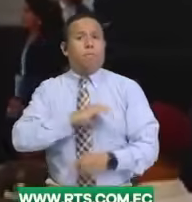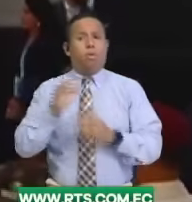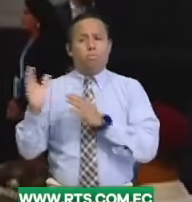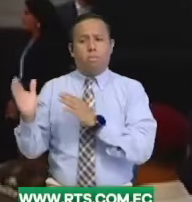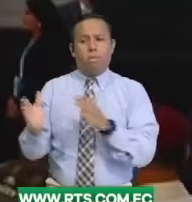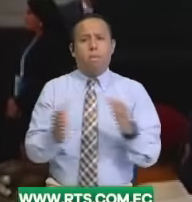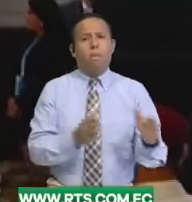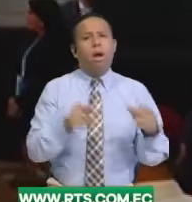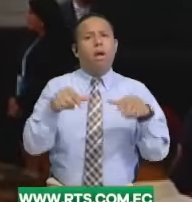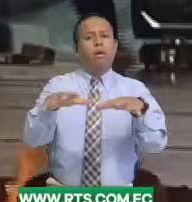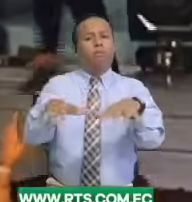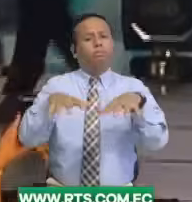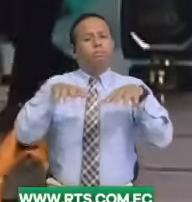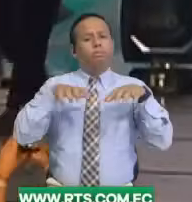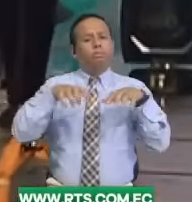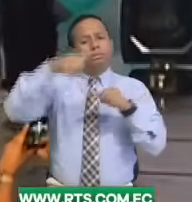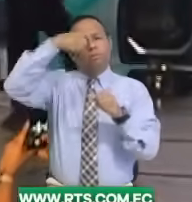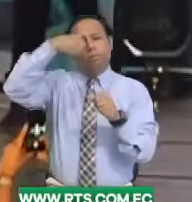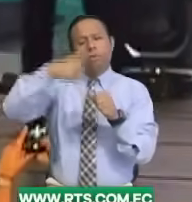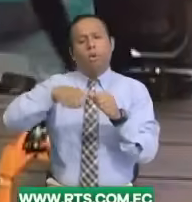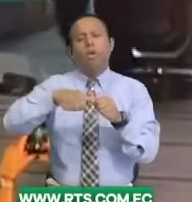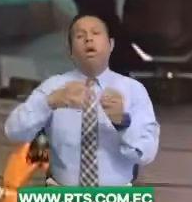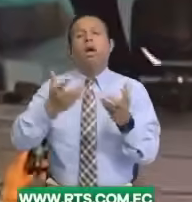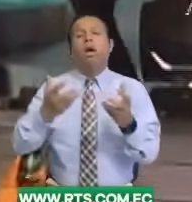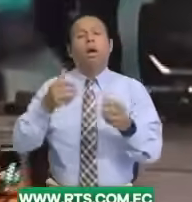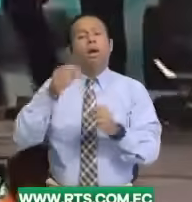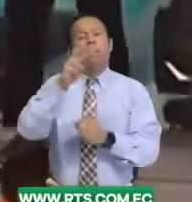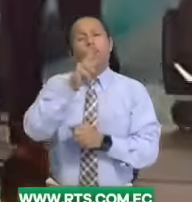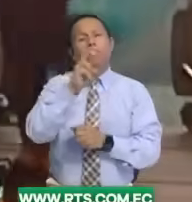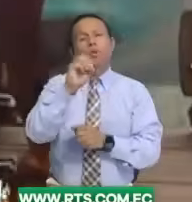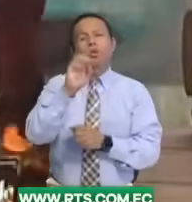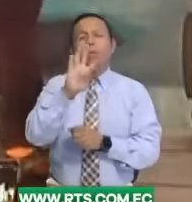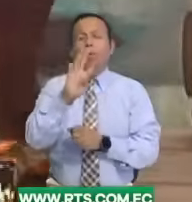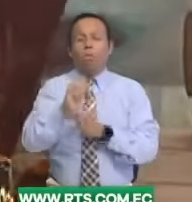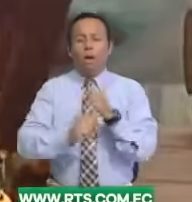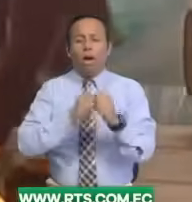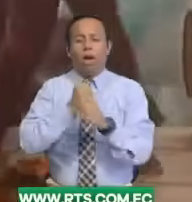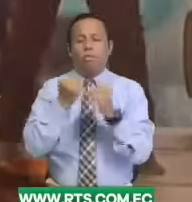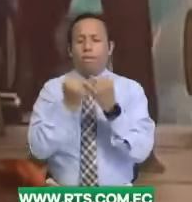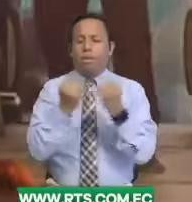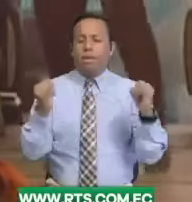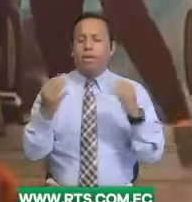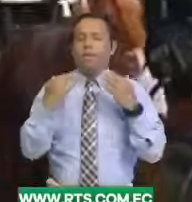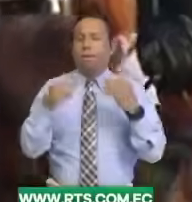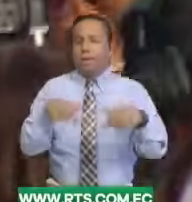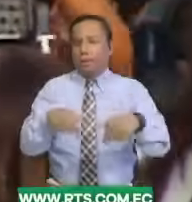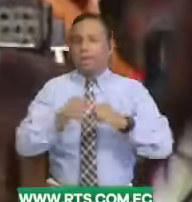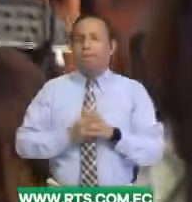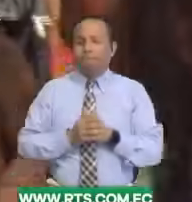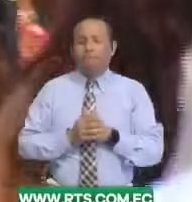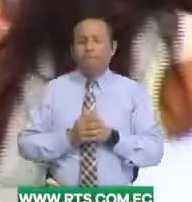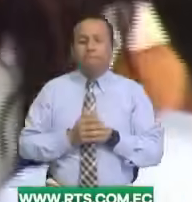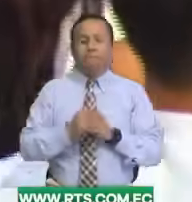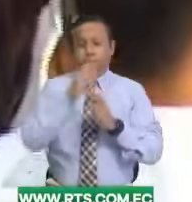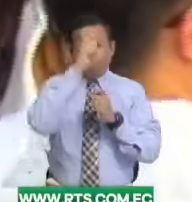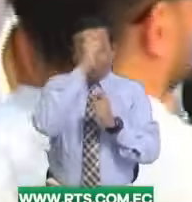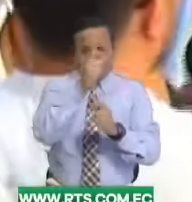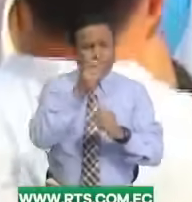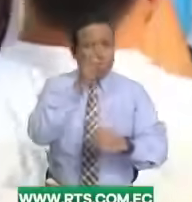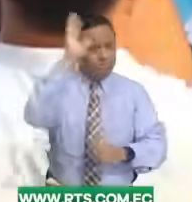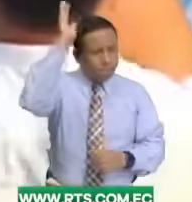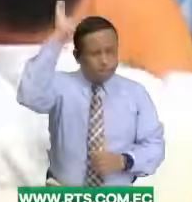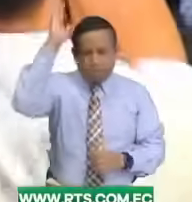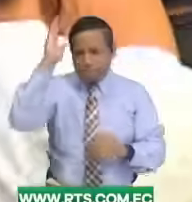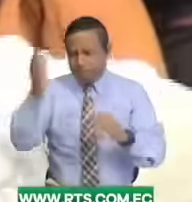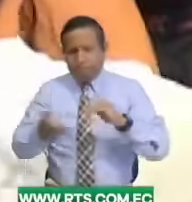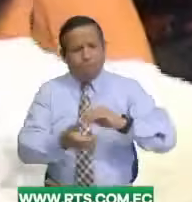la sesión solemne para conmemorar los 204 años de la independencia del puerto principal. Saludando a la gente y tomándose